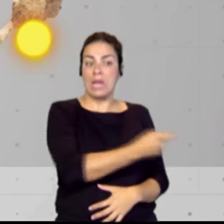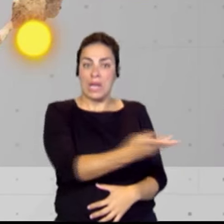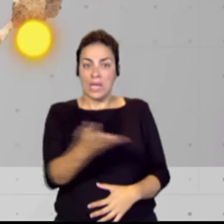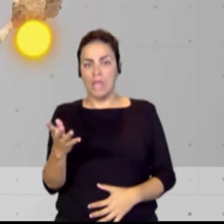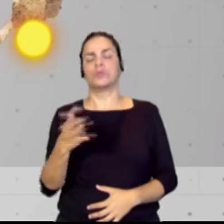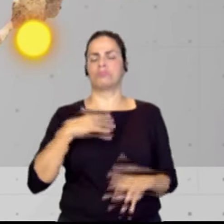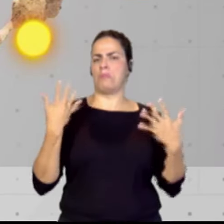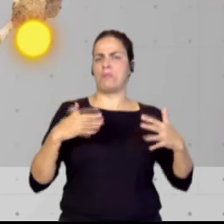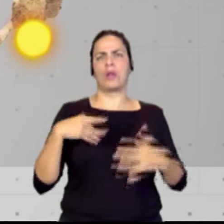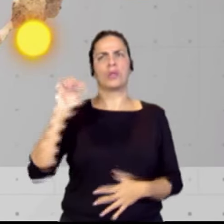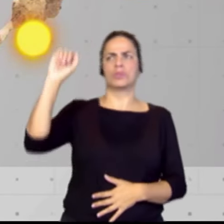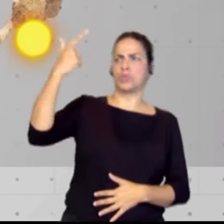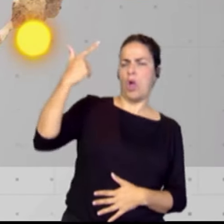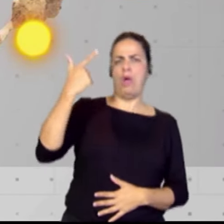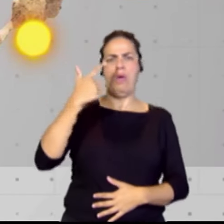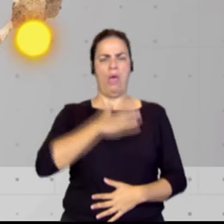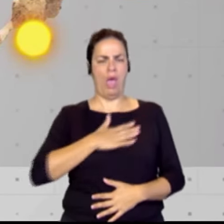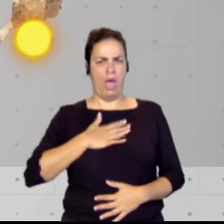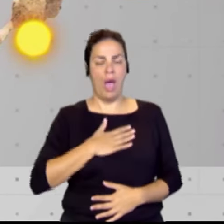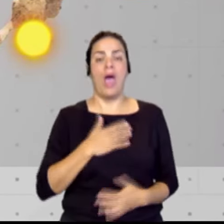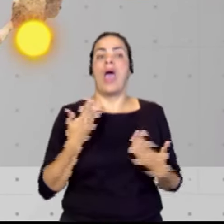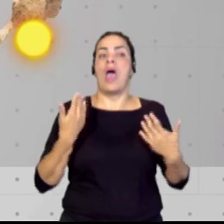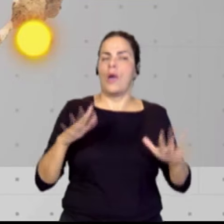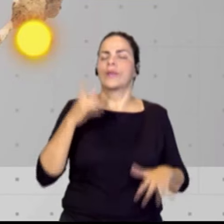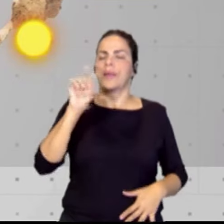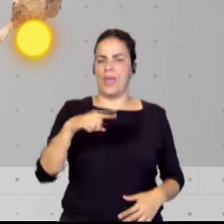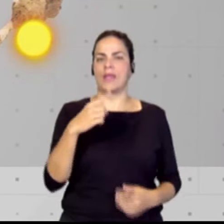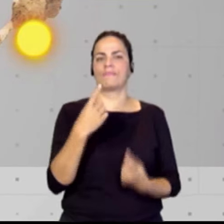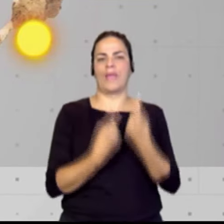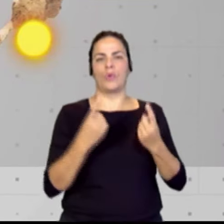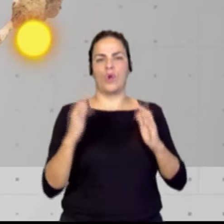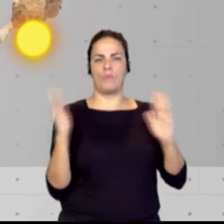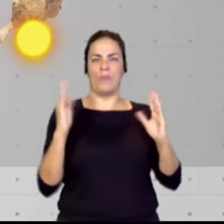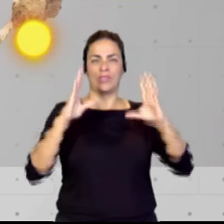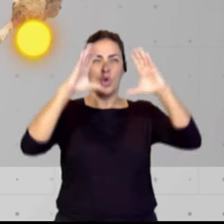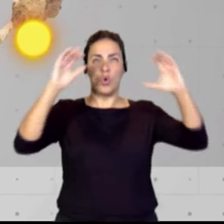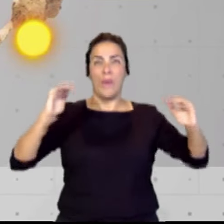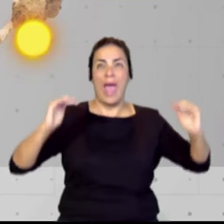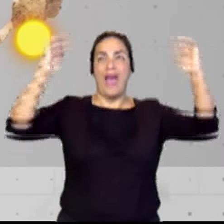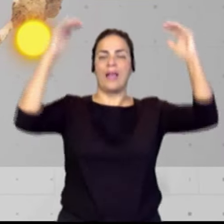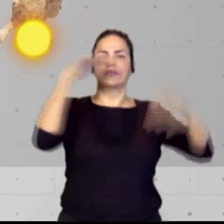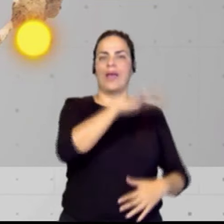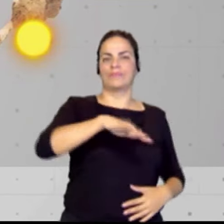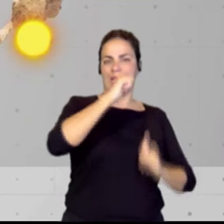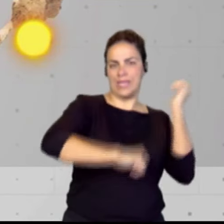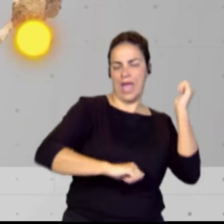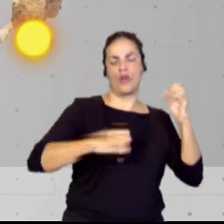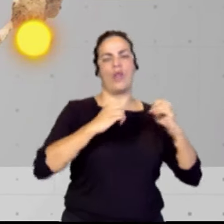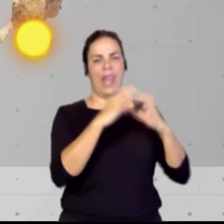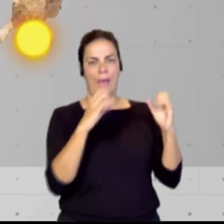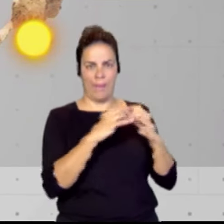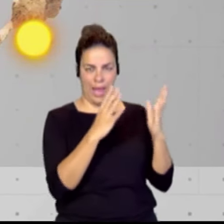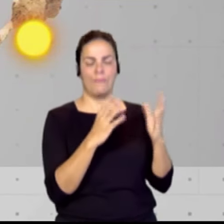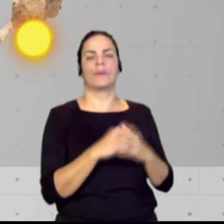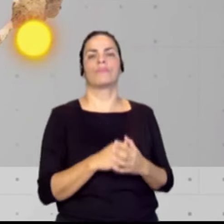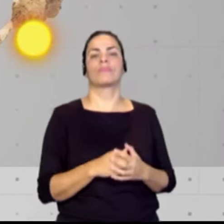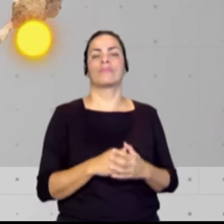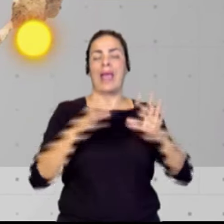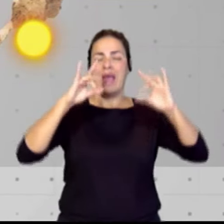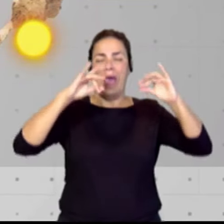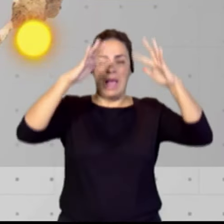miércoles soleado y agradable aunque también veremos algunos intervalos de nubes altas en el cielo del hierro y la palma quedará una ligera